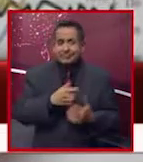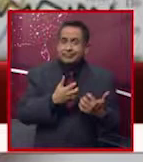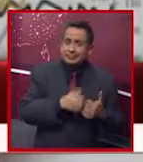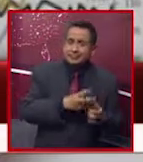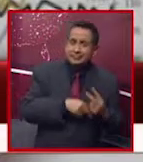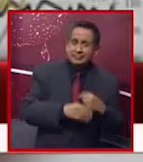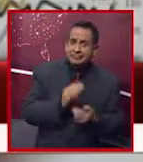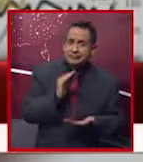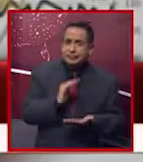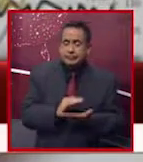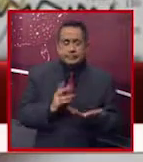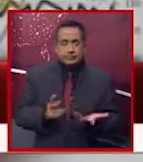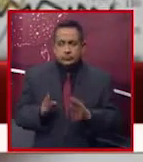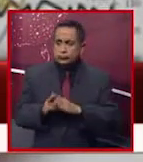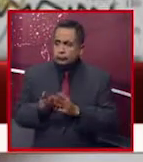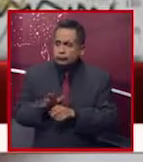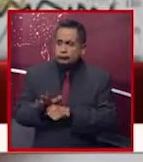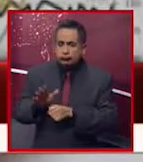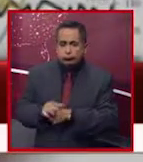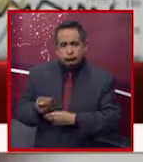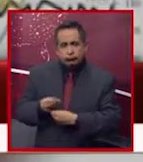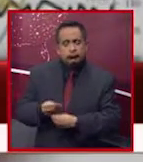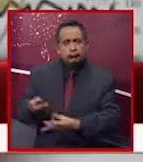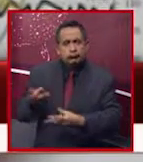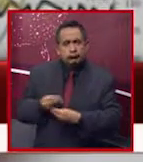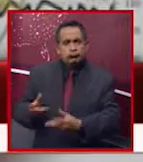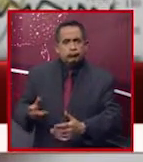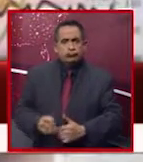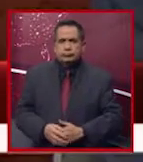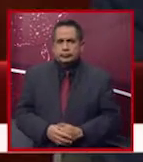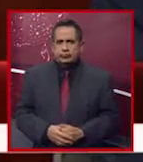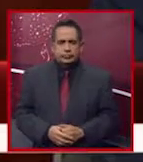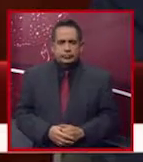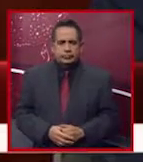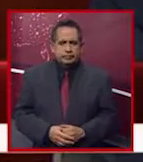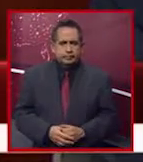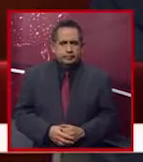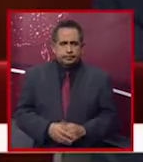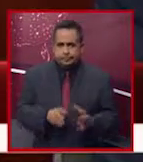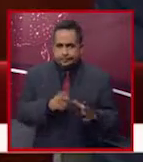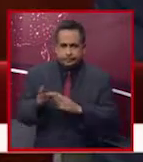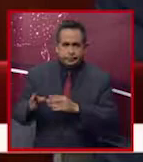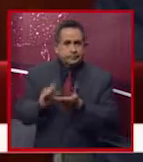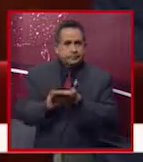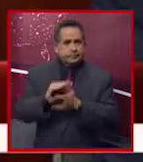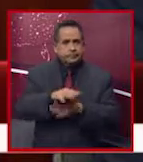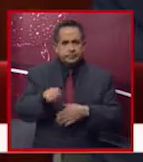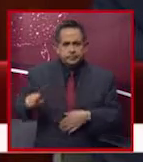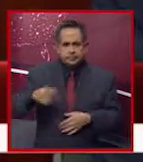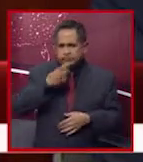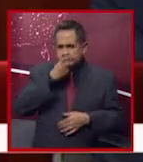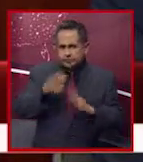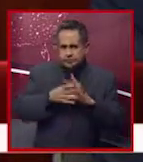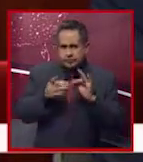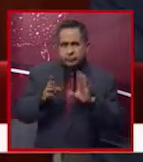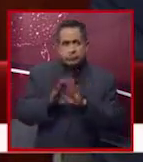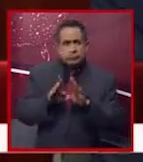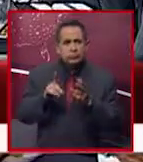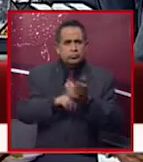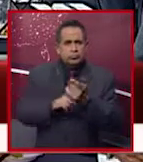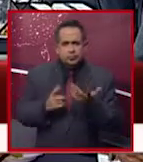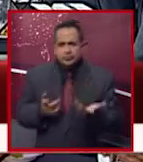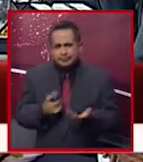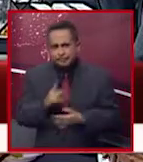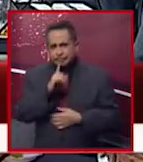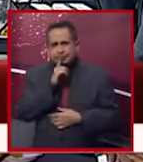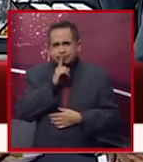de empleo y en la disponibilidad de financiamiento. Por el lado de la inversión, el funcionario señaló que se ha presentado una